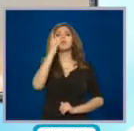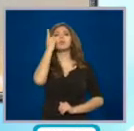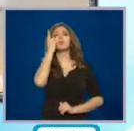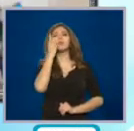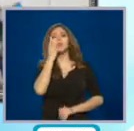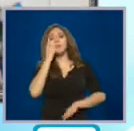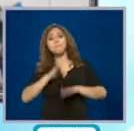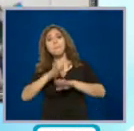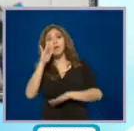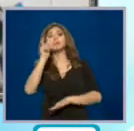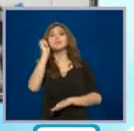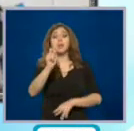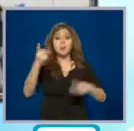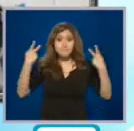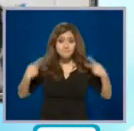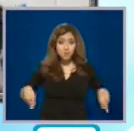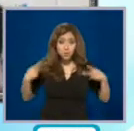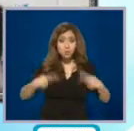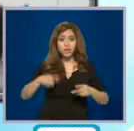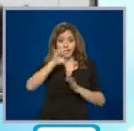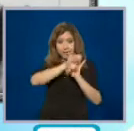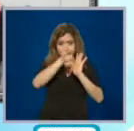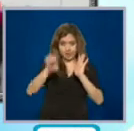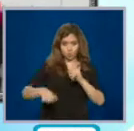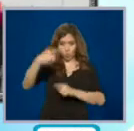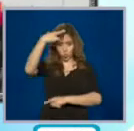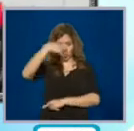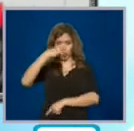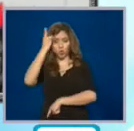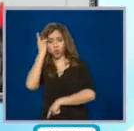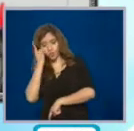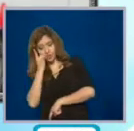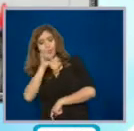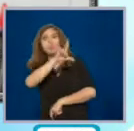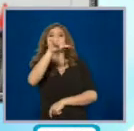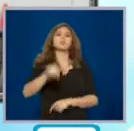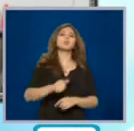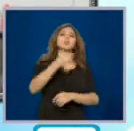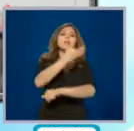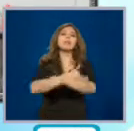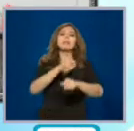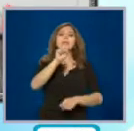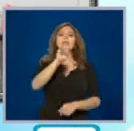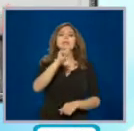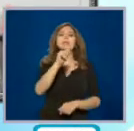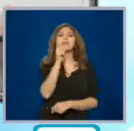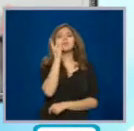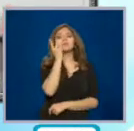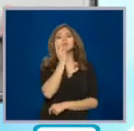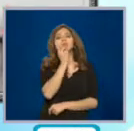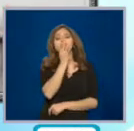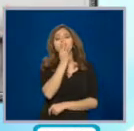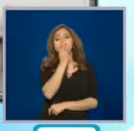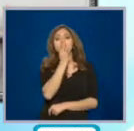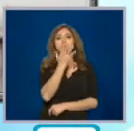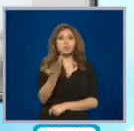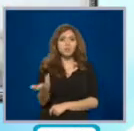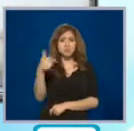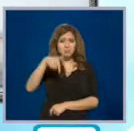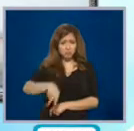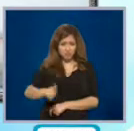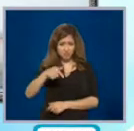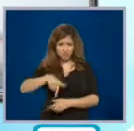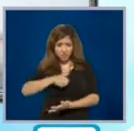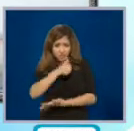más su población. En primera, dormir bien en la noche y también una siesta. Amo la siesta. Pero Imagínate nada más aquí una en esta siesta, ciudad, no ¿cuál es- siesta, no? Es un